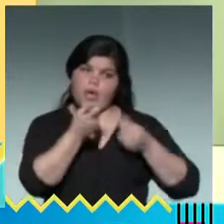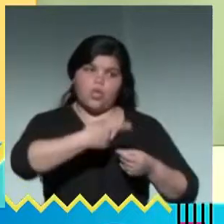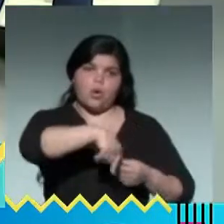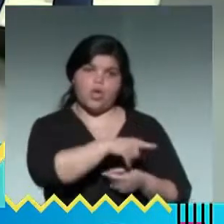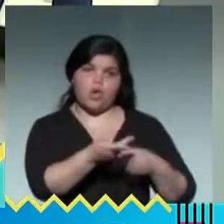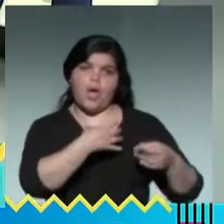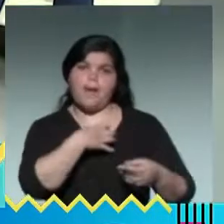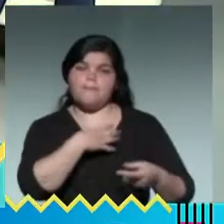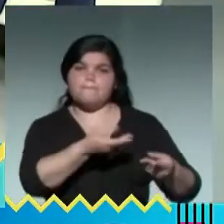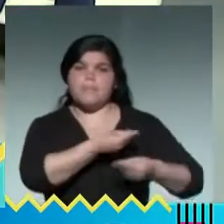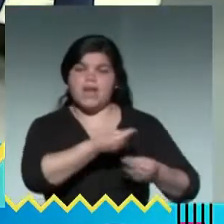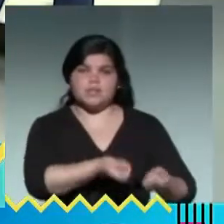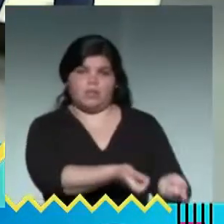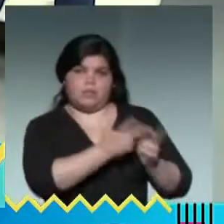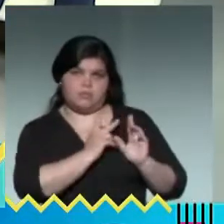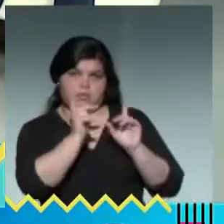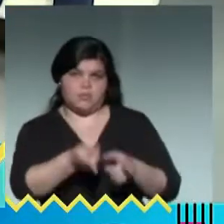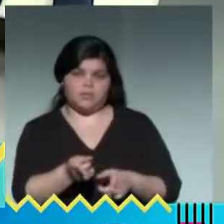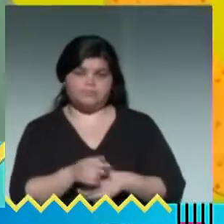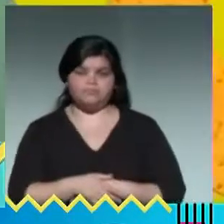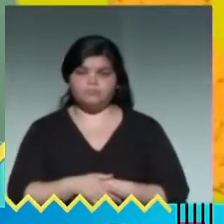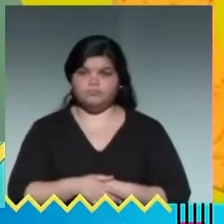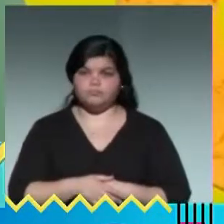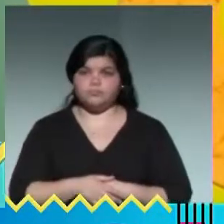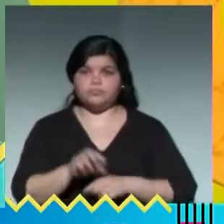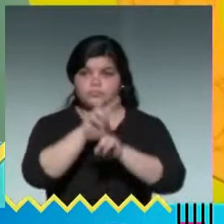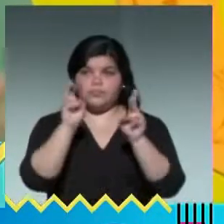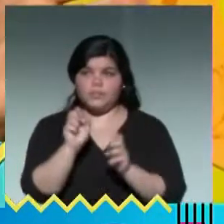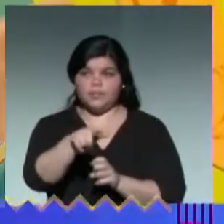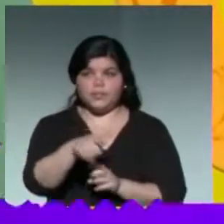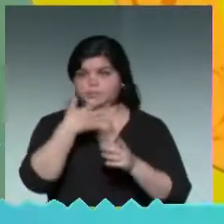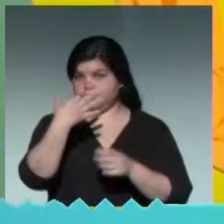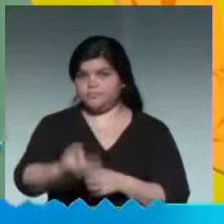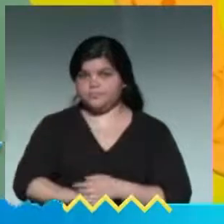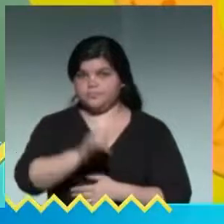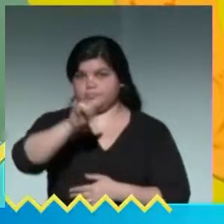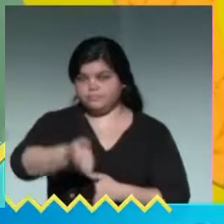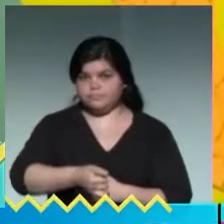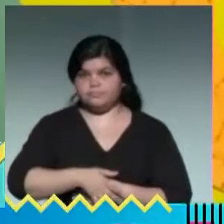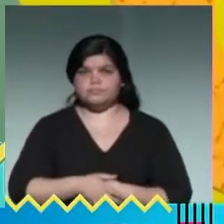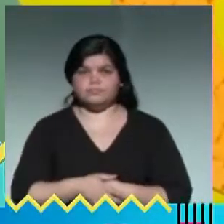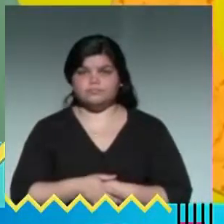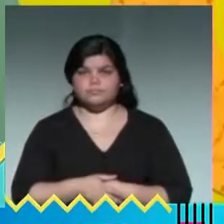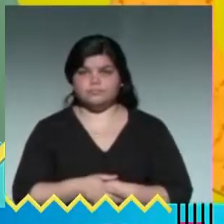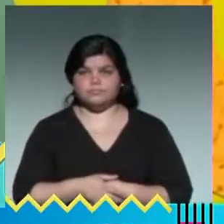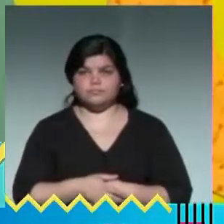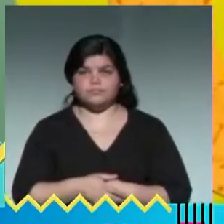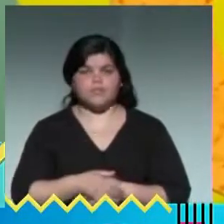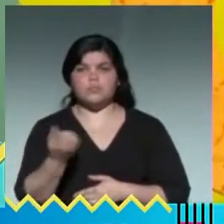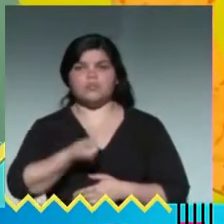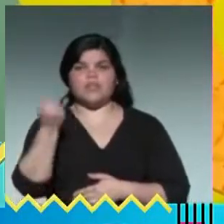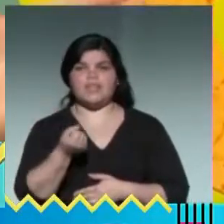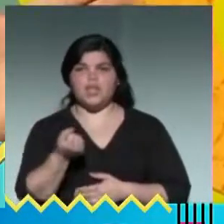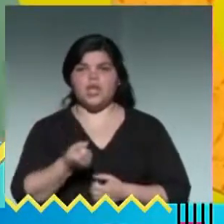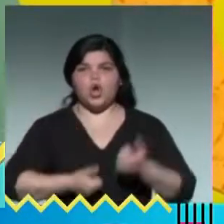gobierno. Sí, con respecto a este tema, es cierto, habíamos hablado del tema de la igualdad de condiciones, o sea, de competir